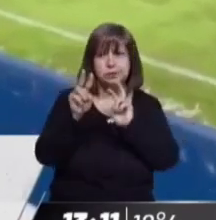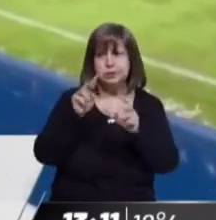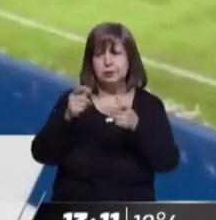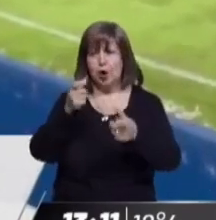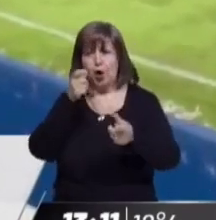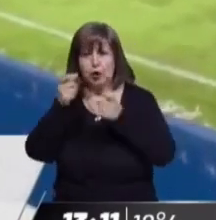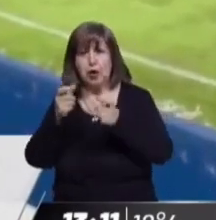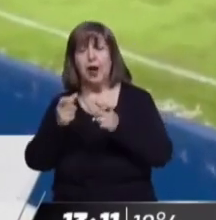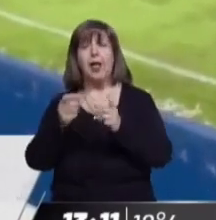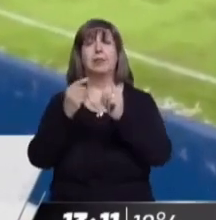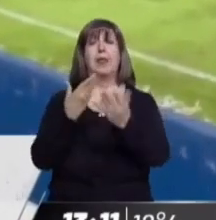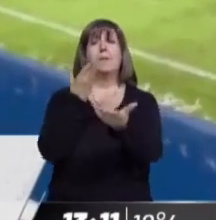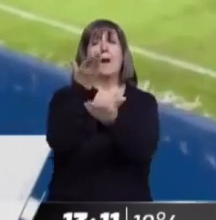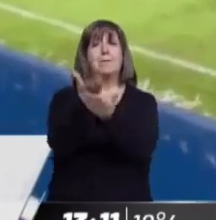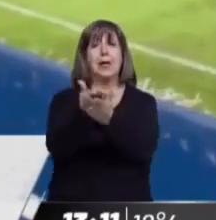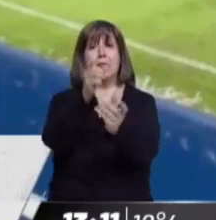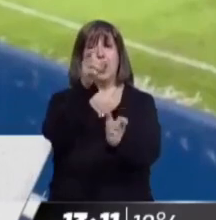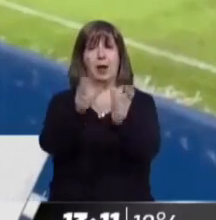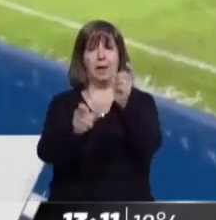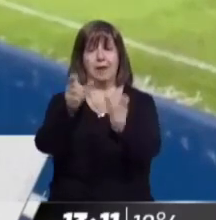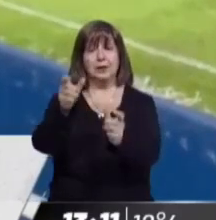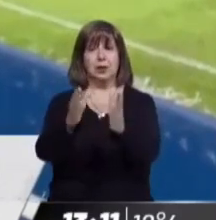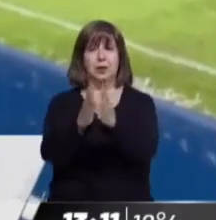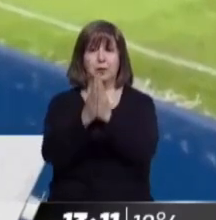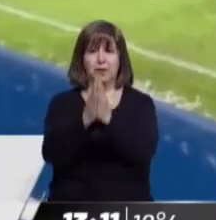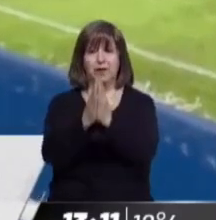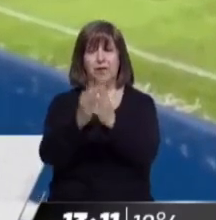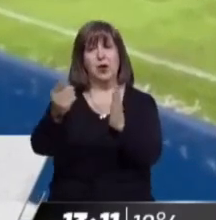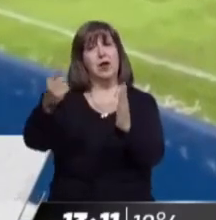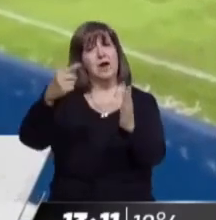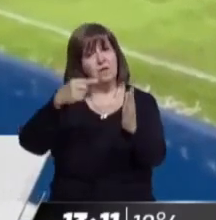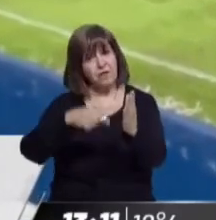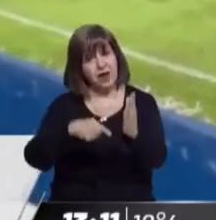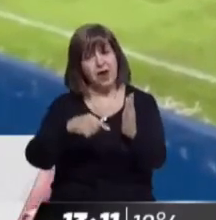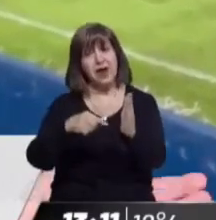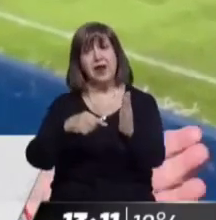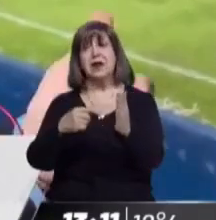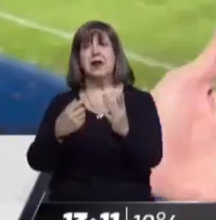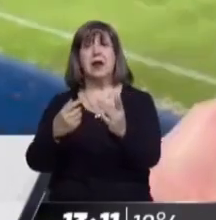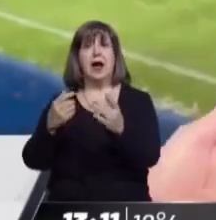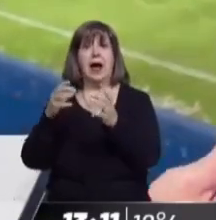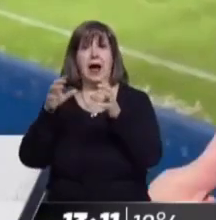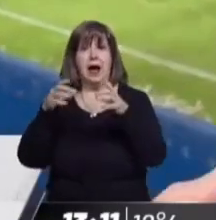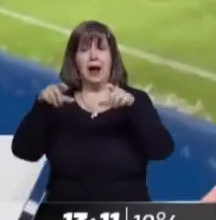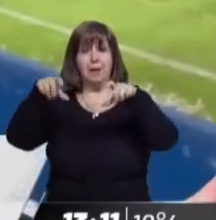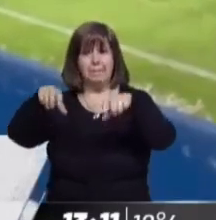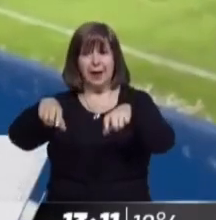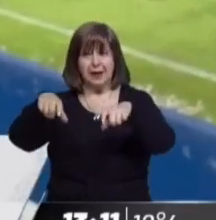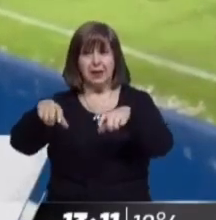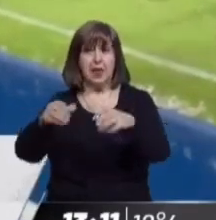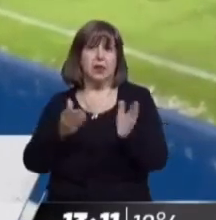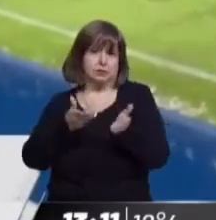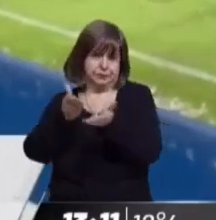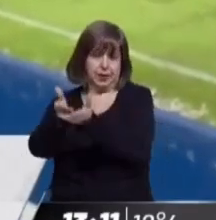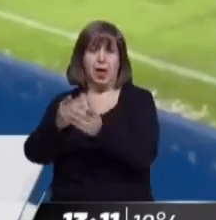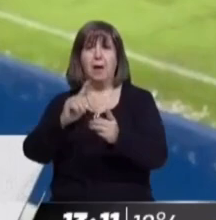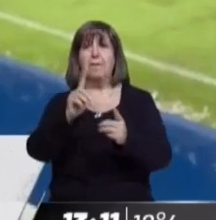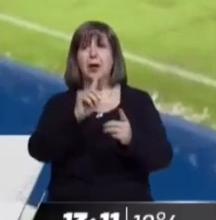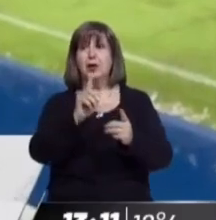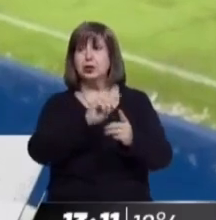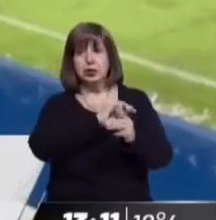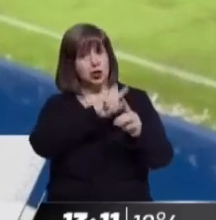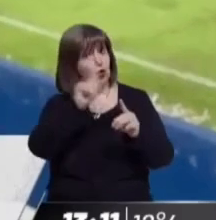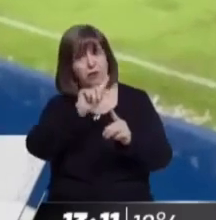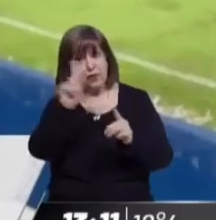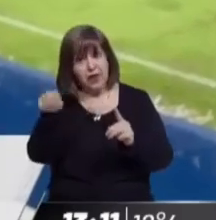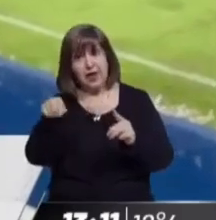También pedirle a la gente que si vienen que no si no vienen al partido que que estén no estén tan cerca del estadio gargantini porque